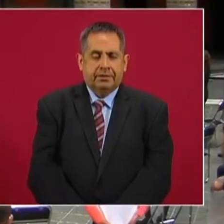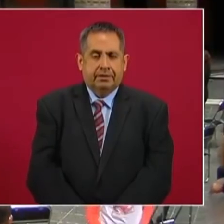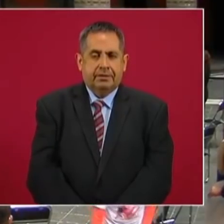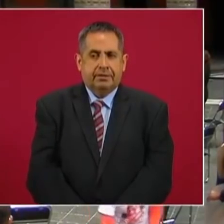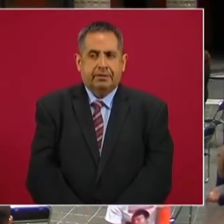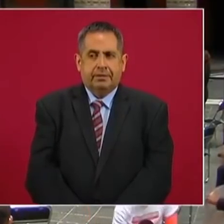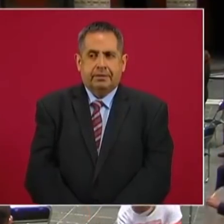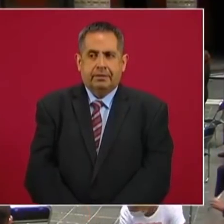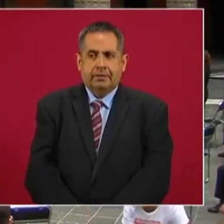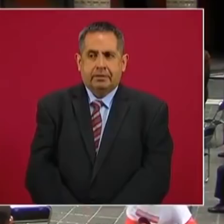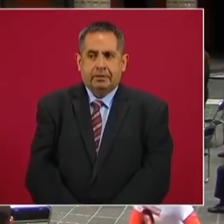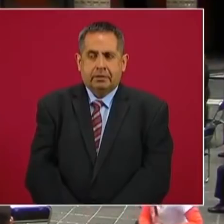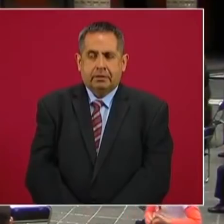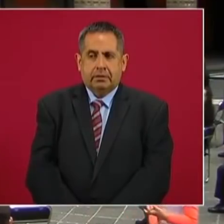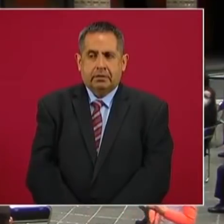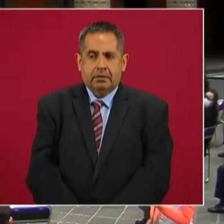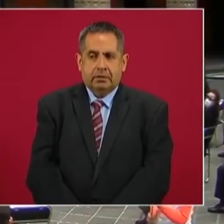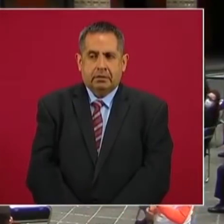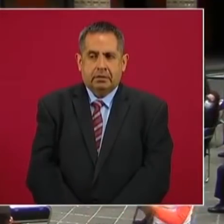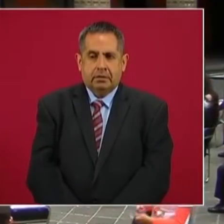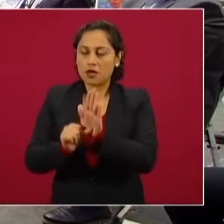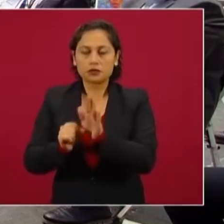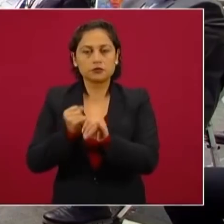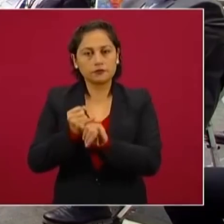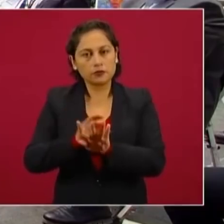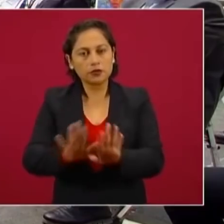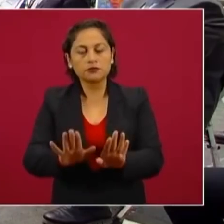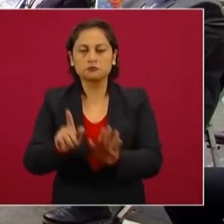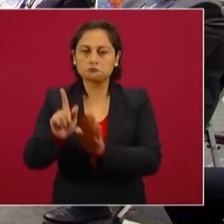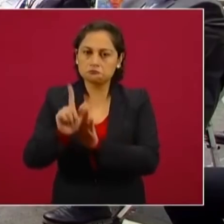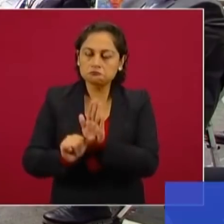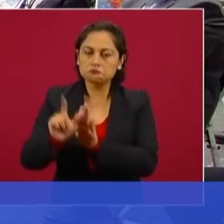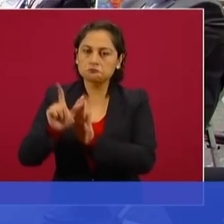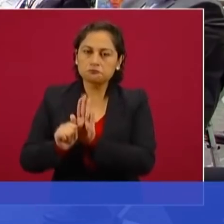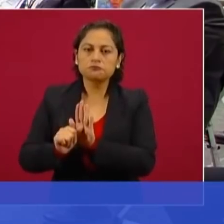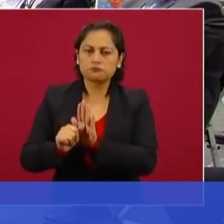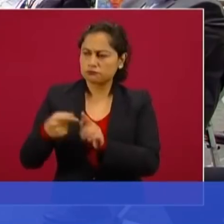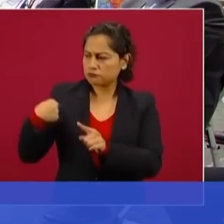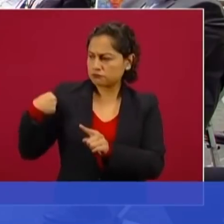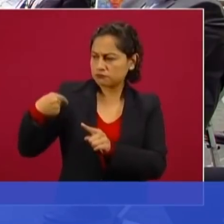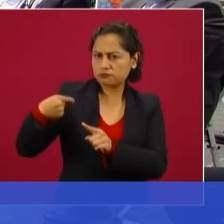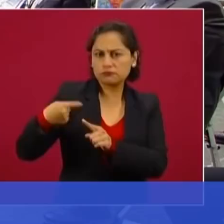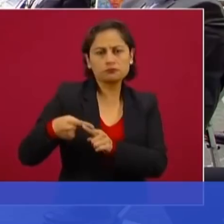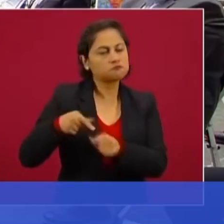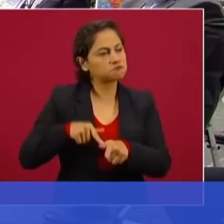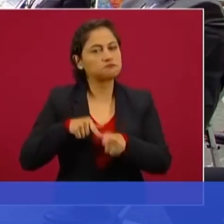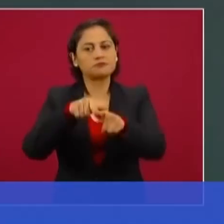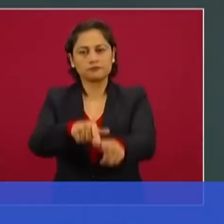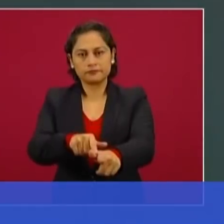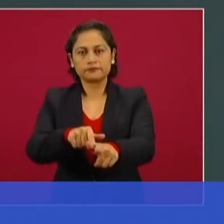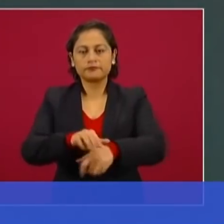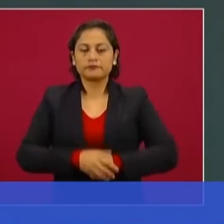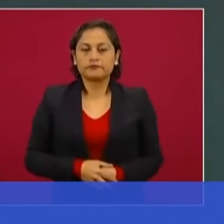el estado de guerrero al sur del país hay condiciones inmejorables